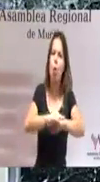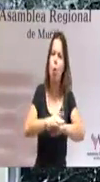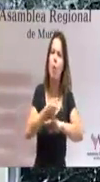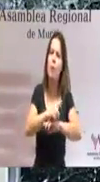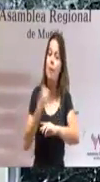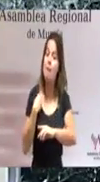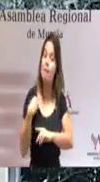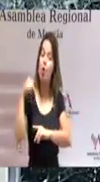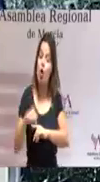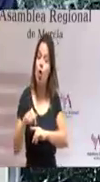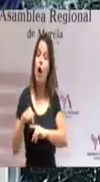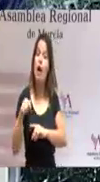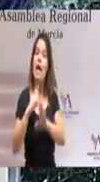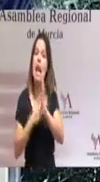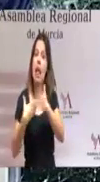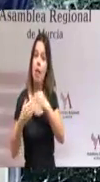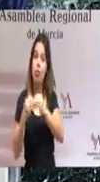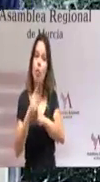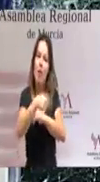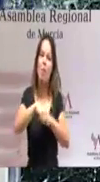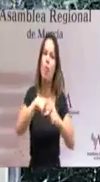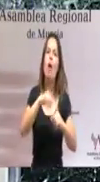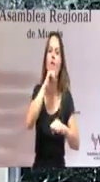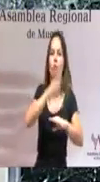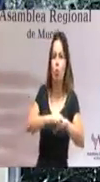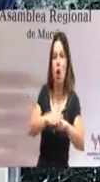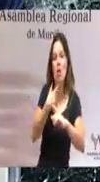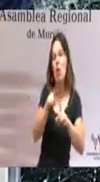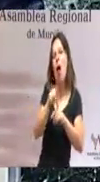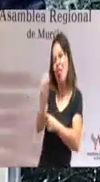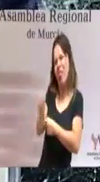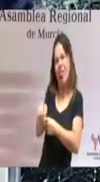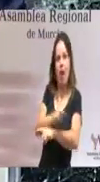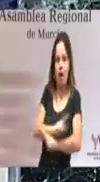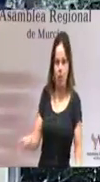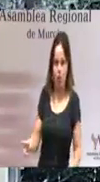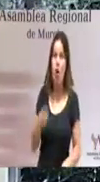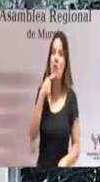término aquello que se legisla y no pasárselo por el forro.